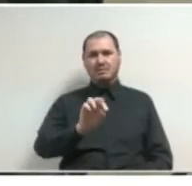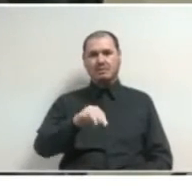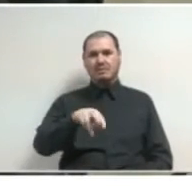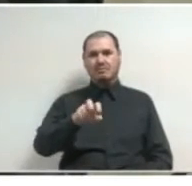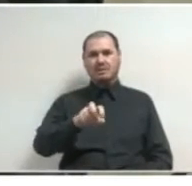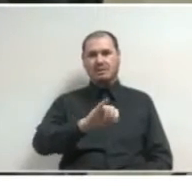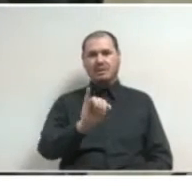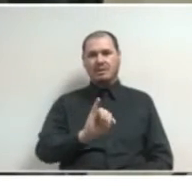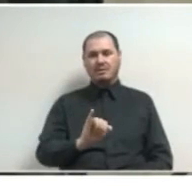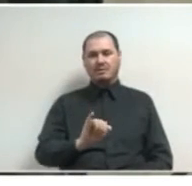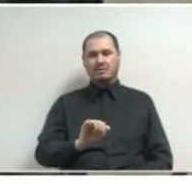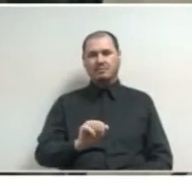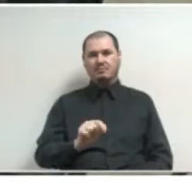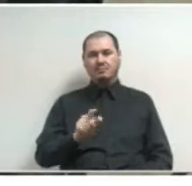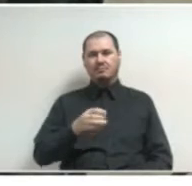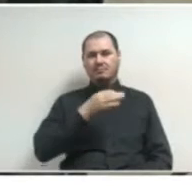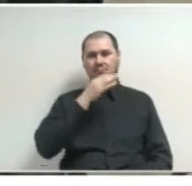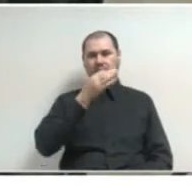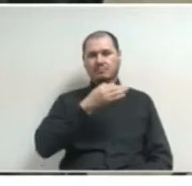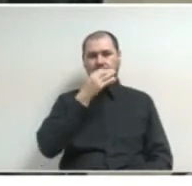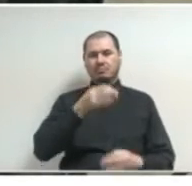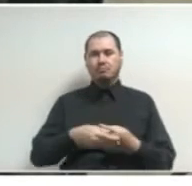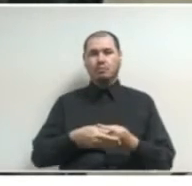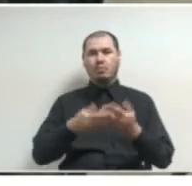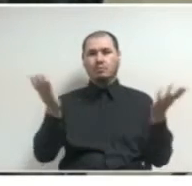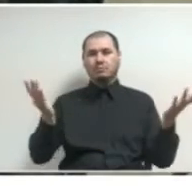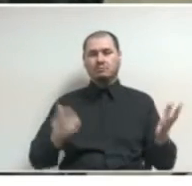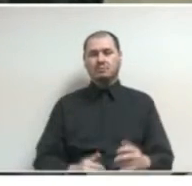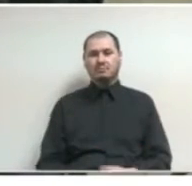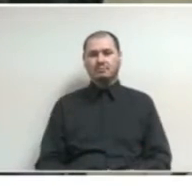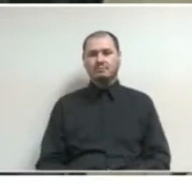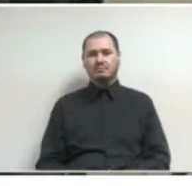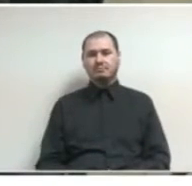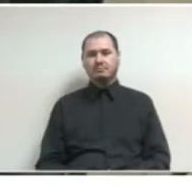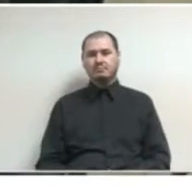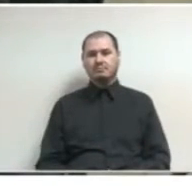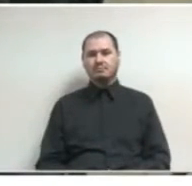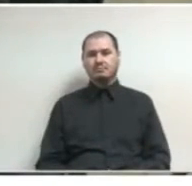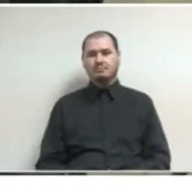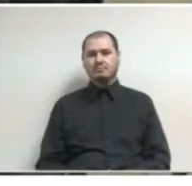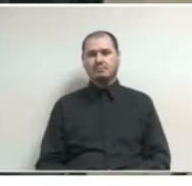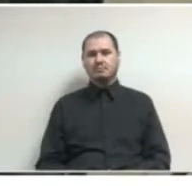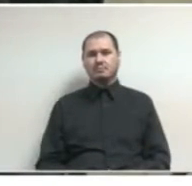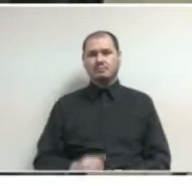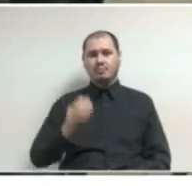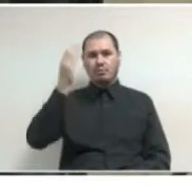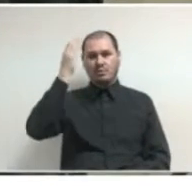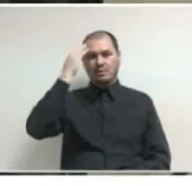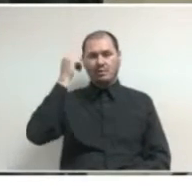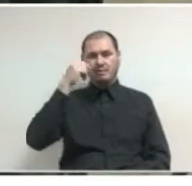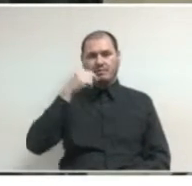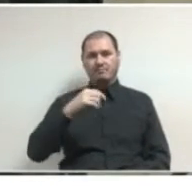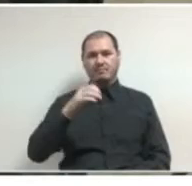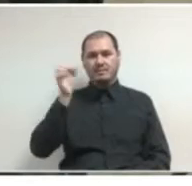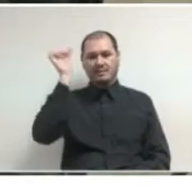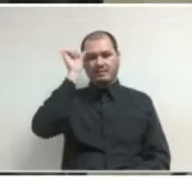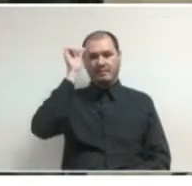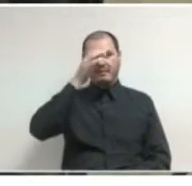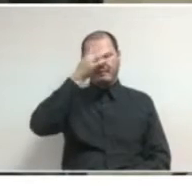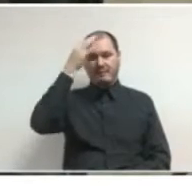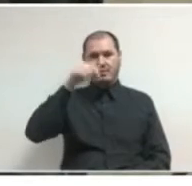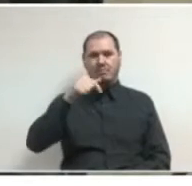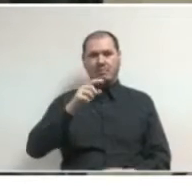Jecopete. Hecho público esta idea. Ape, Corte Suprema de Justicia, pues, a Ullemante, en debe ahí,